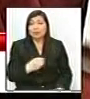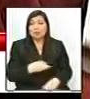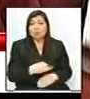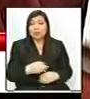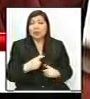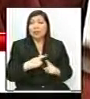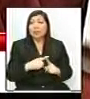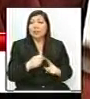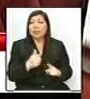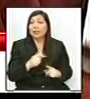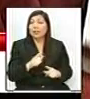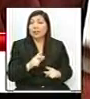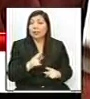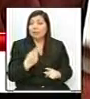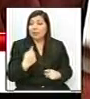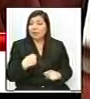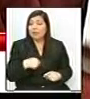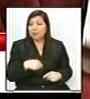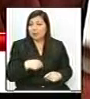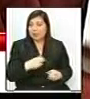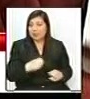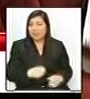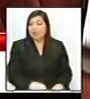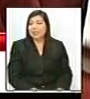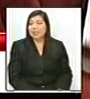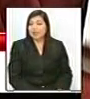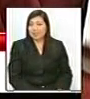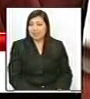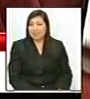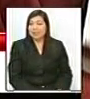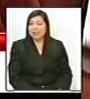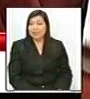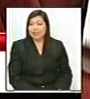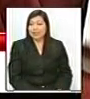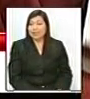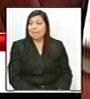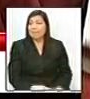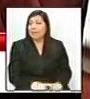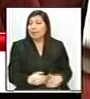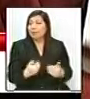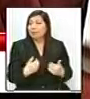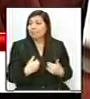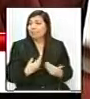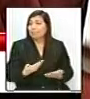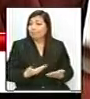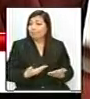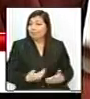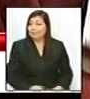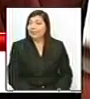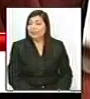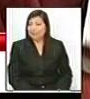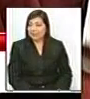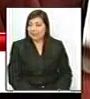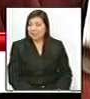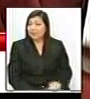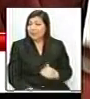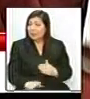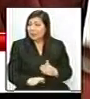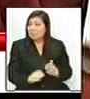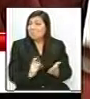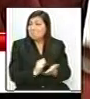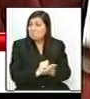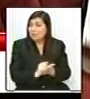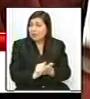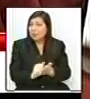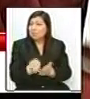de Talara, que para nosotros es importante, ¿no? Y quiero también asimismo hacerles saber que tenemos una mesa de trabajo, mes a mes en